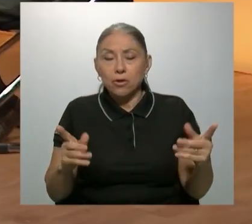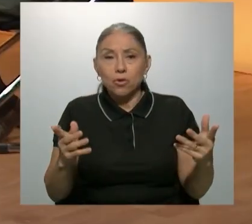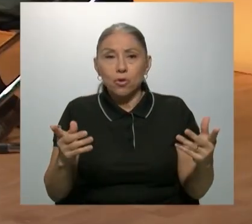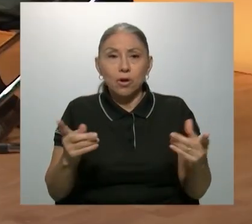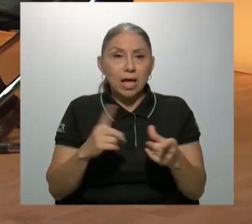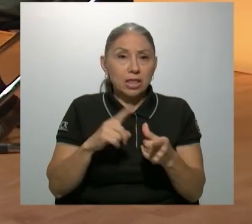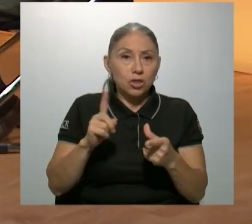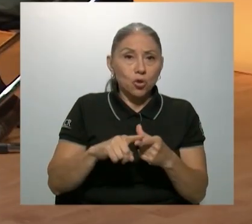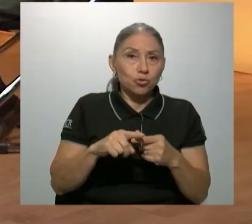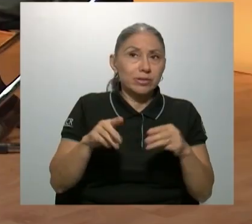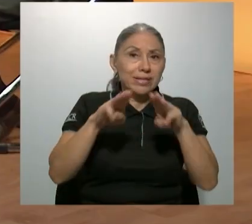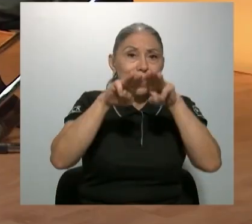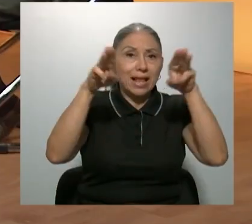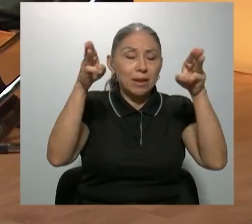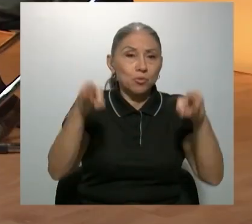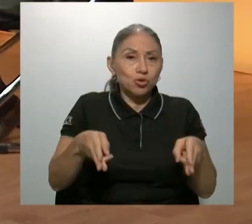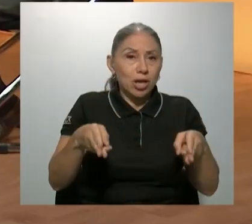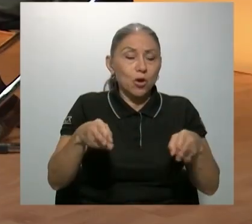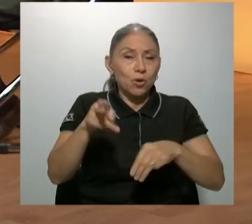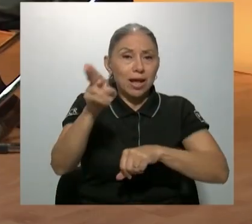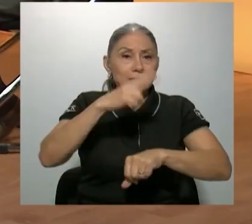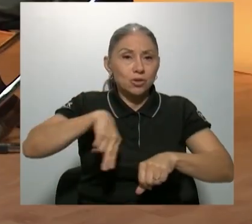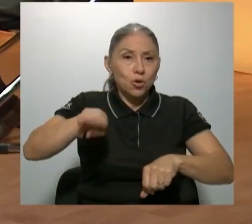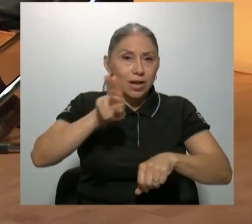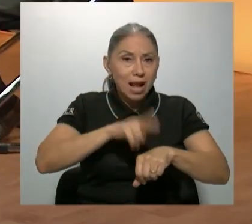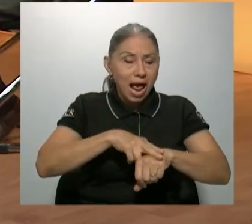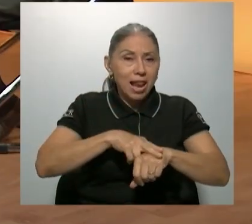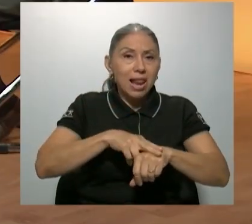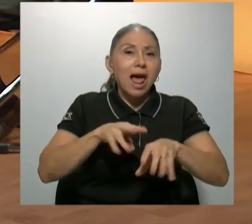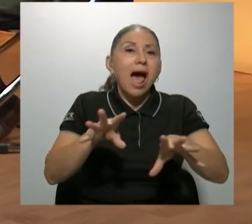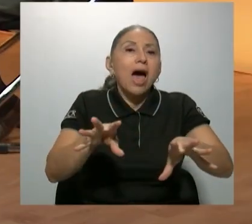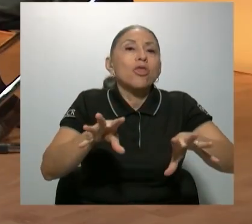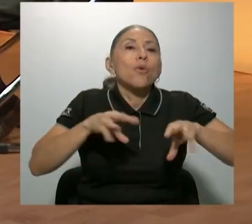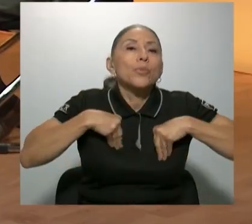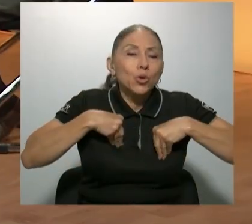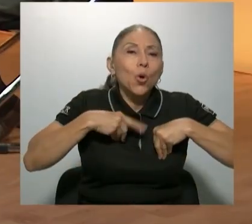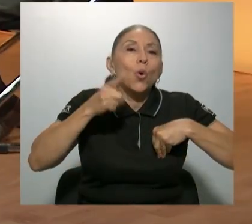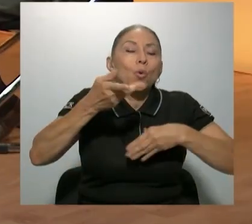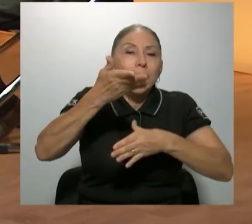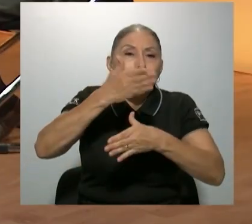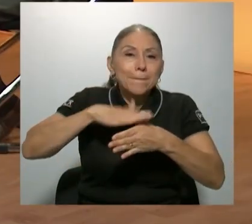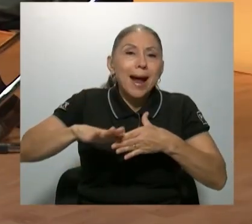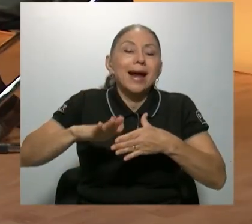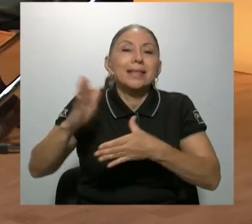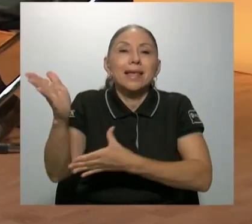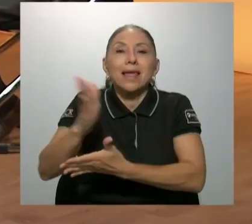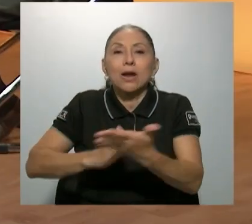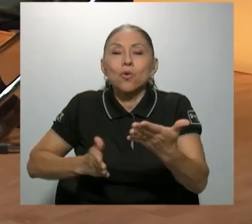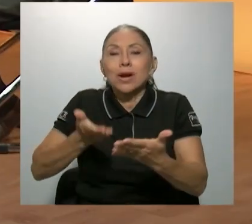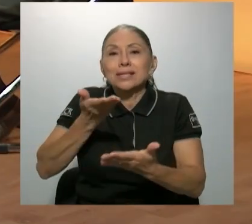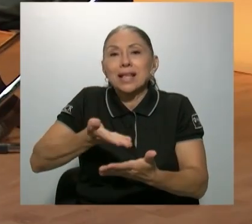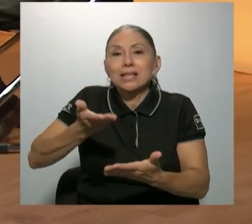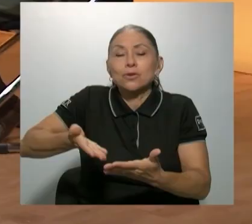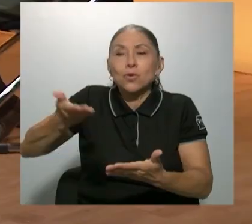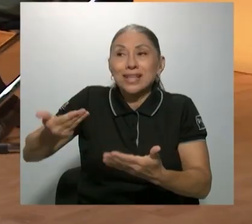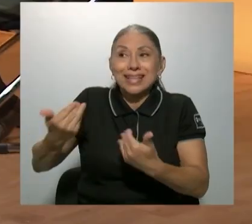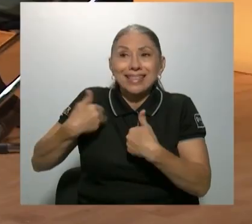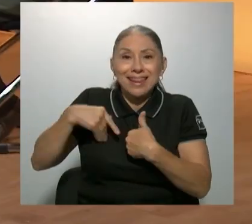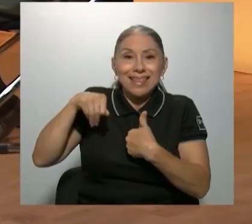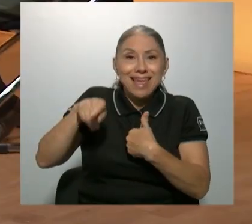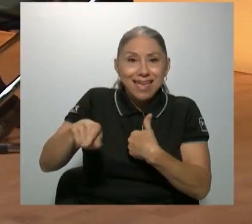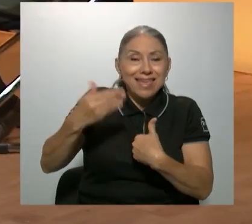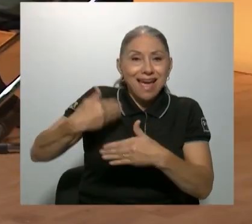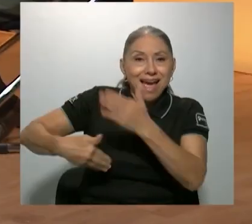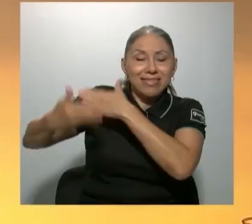entonces el Museo Nacional adoptó parte de algunas de esas colecciones, y me parece